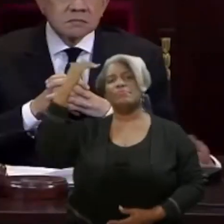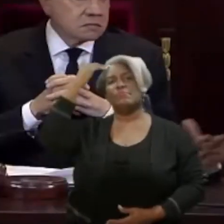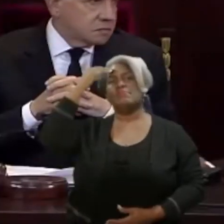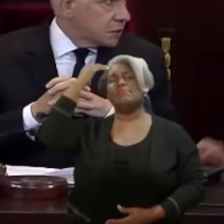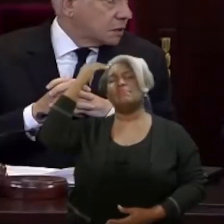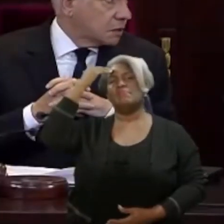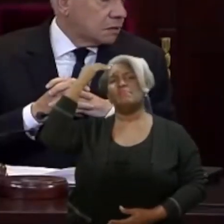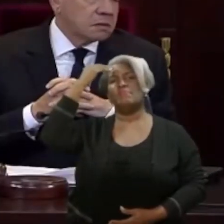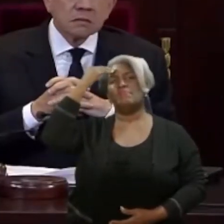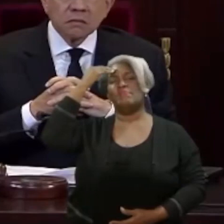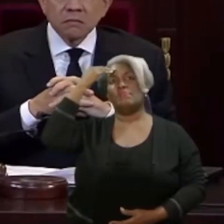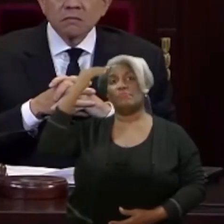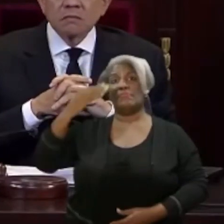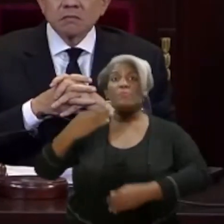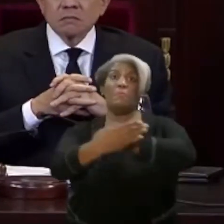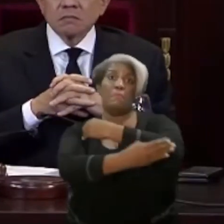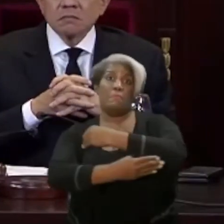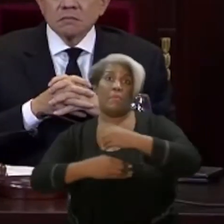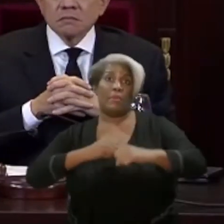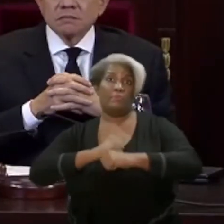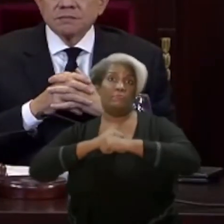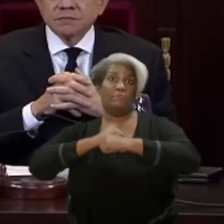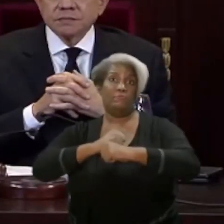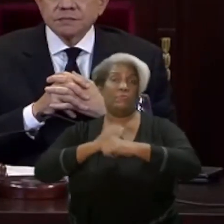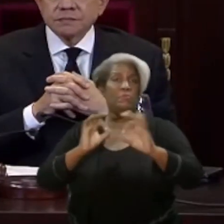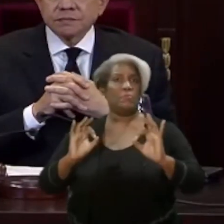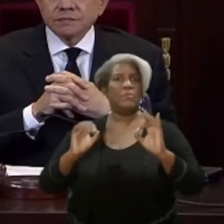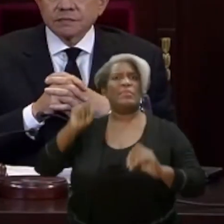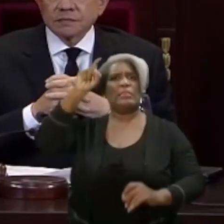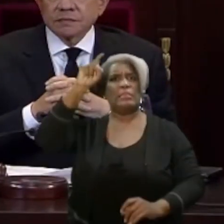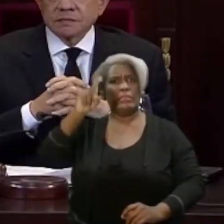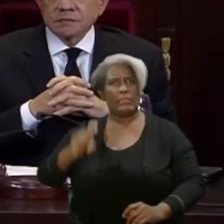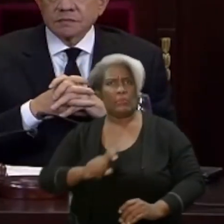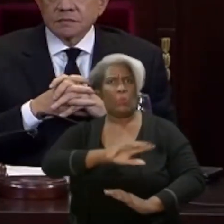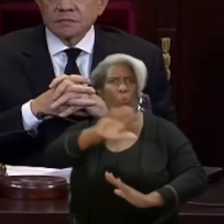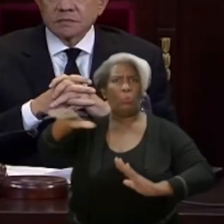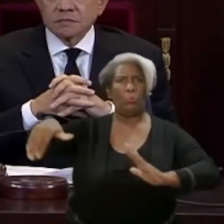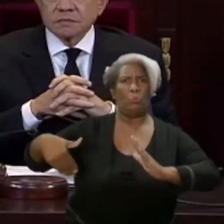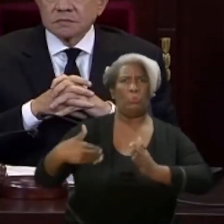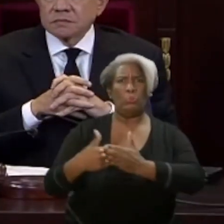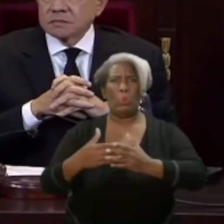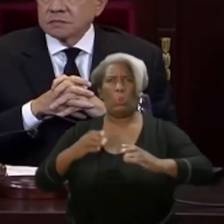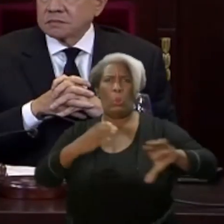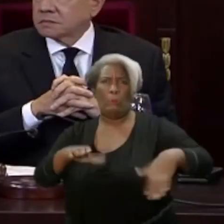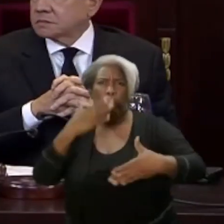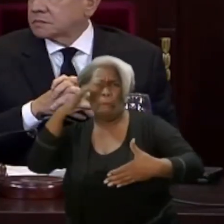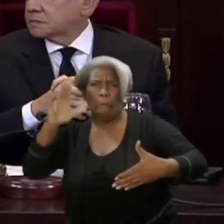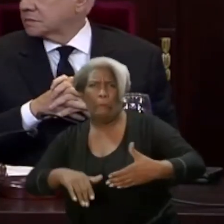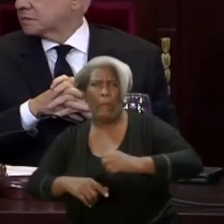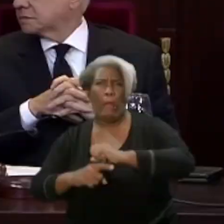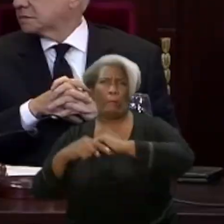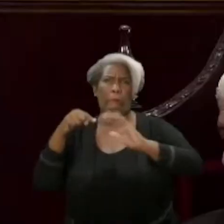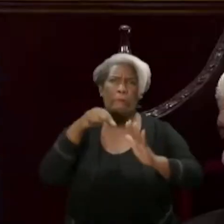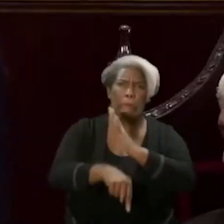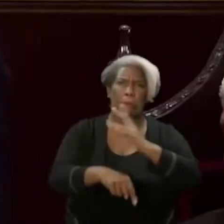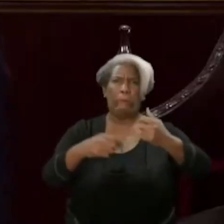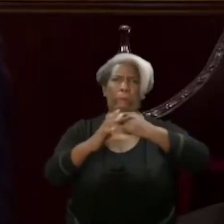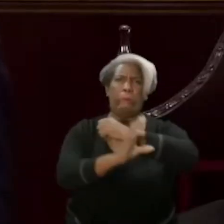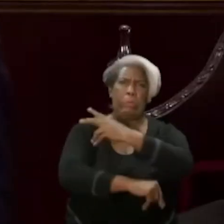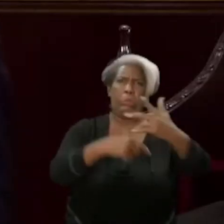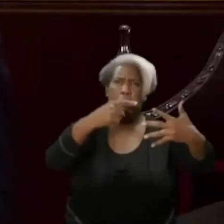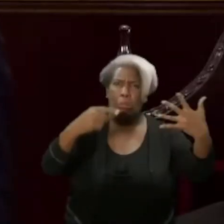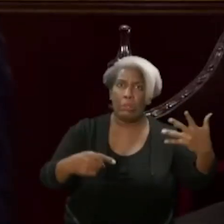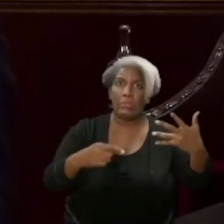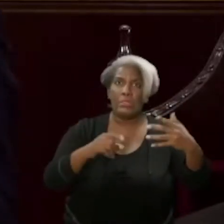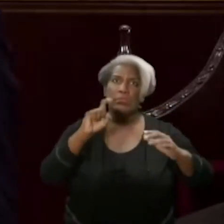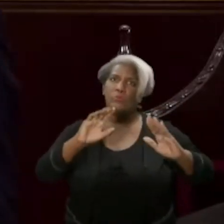Sabemos que para tener un país seguro debemos combatir todas las formas de delincuencia y especialmente las más